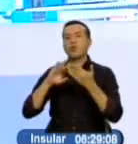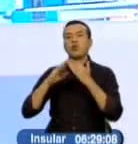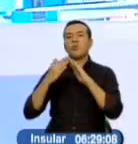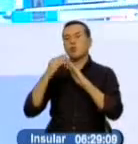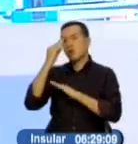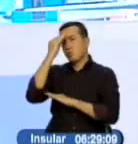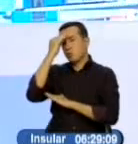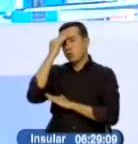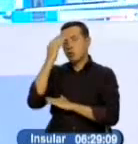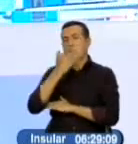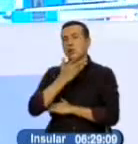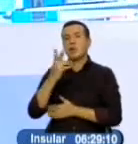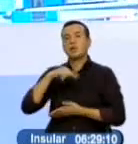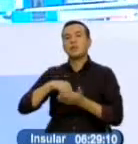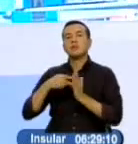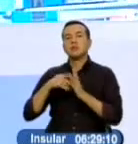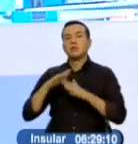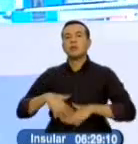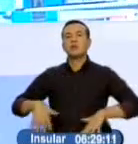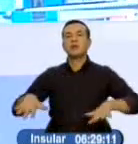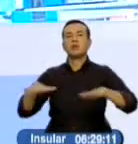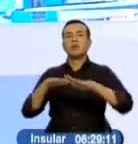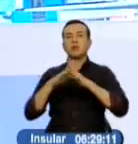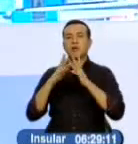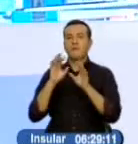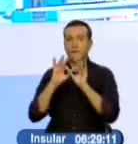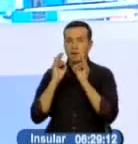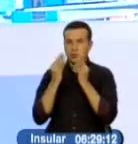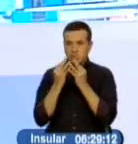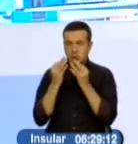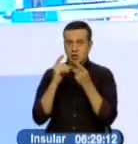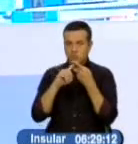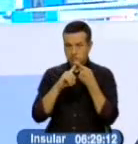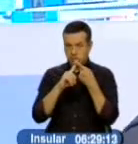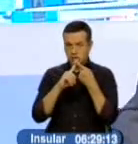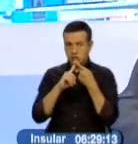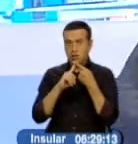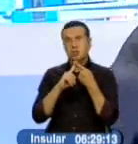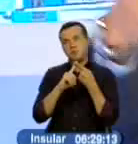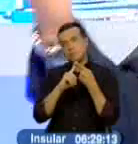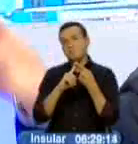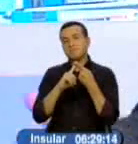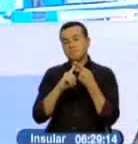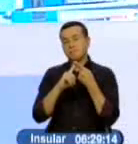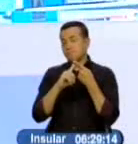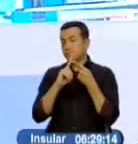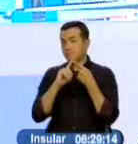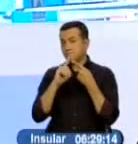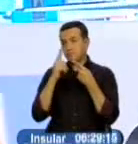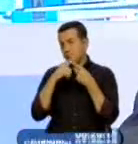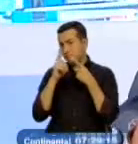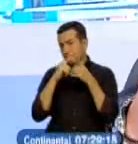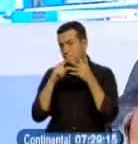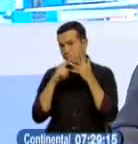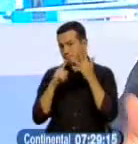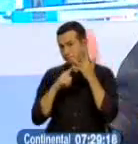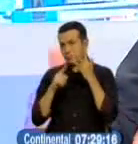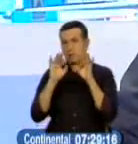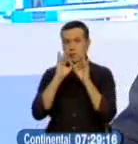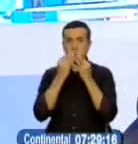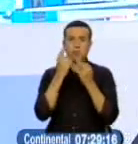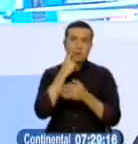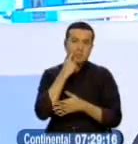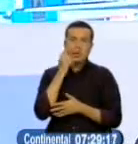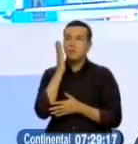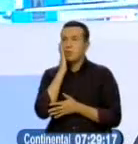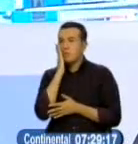comunidad educativa, nos estamos refiriendo a las familias en primer lugar, en sus distintas padres,